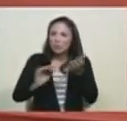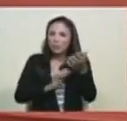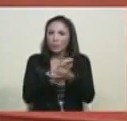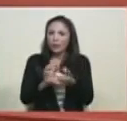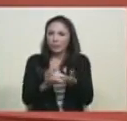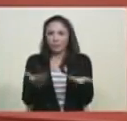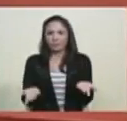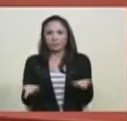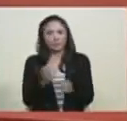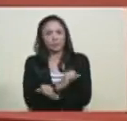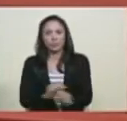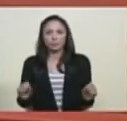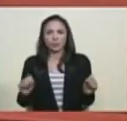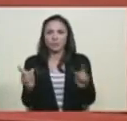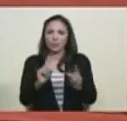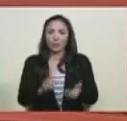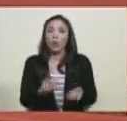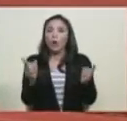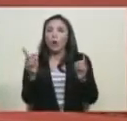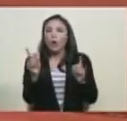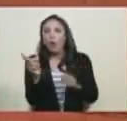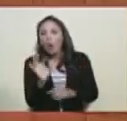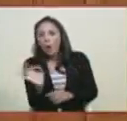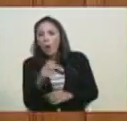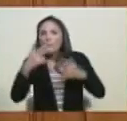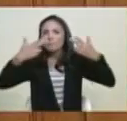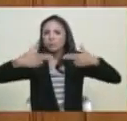políticos? ¿Es asesinándonos unos con otros?